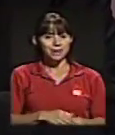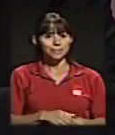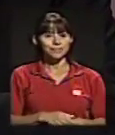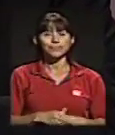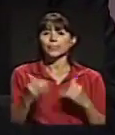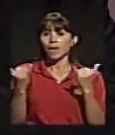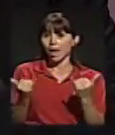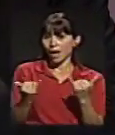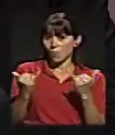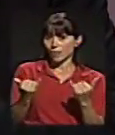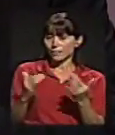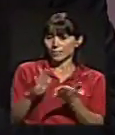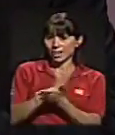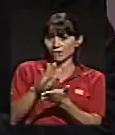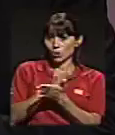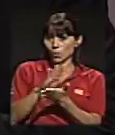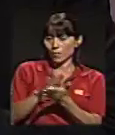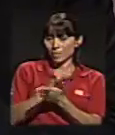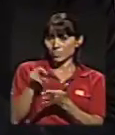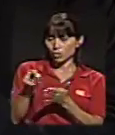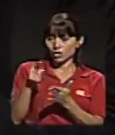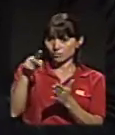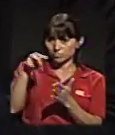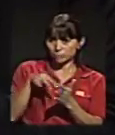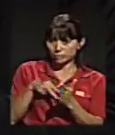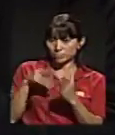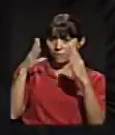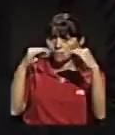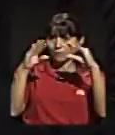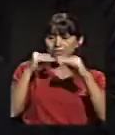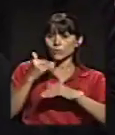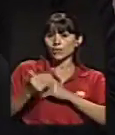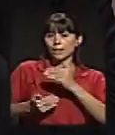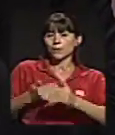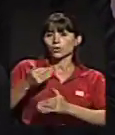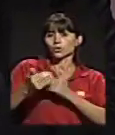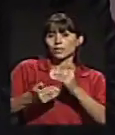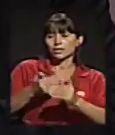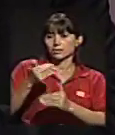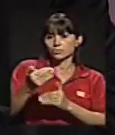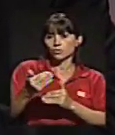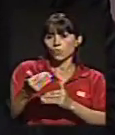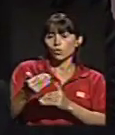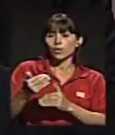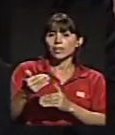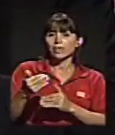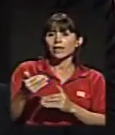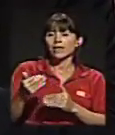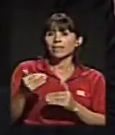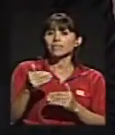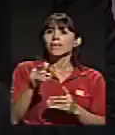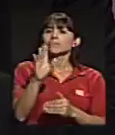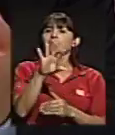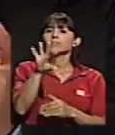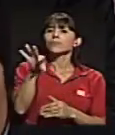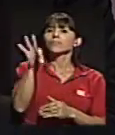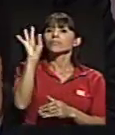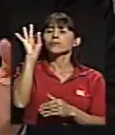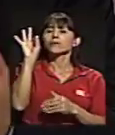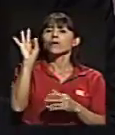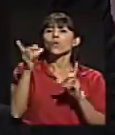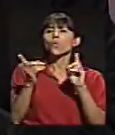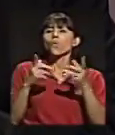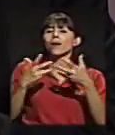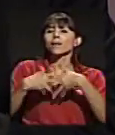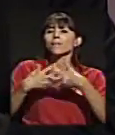en el documento de los términos de referencia del proceso de selección de la empresa que iba a